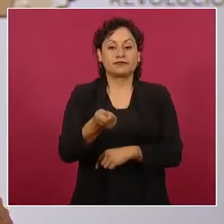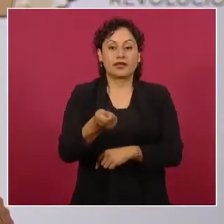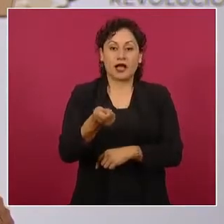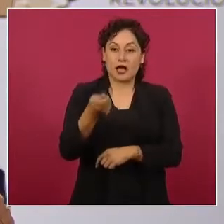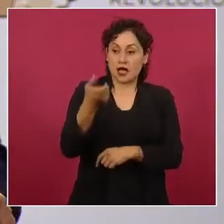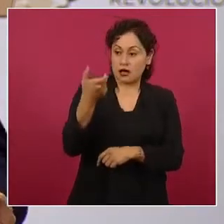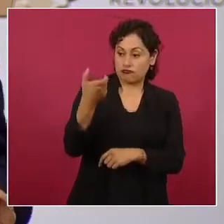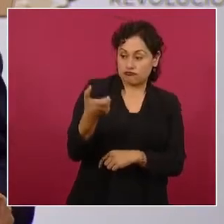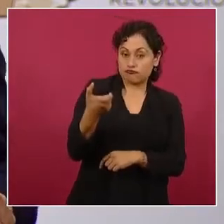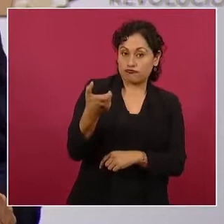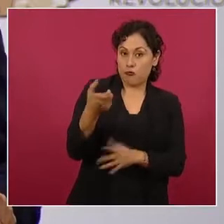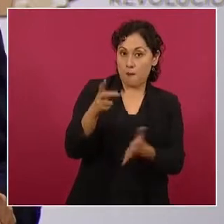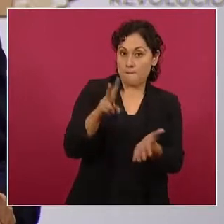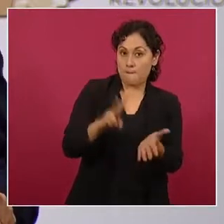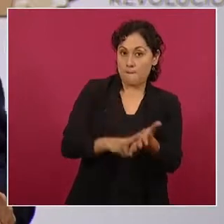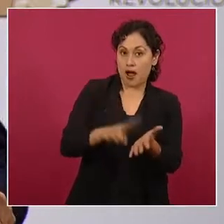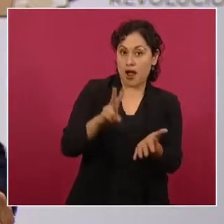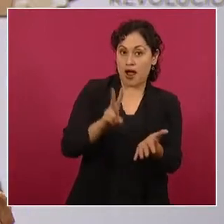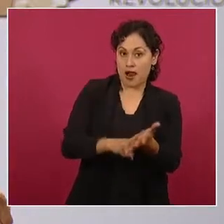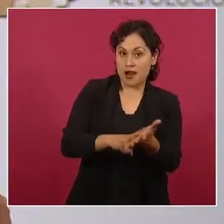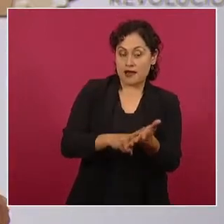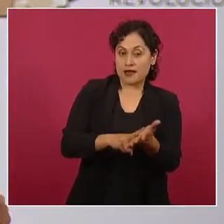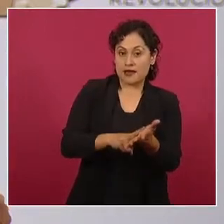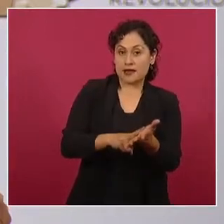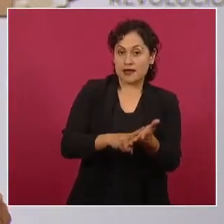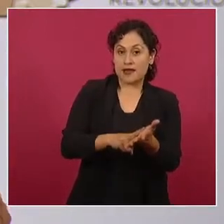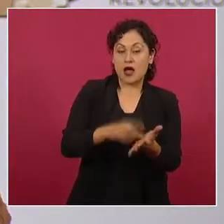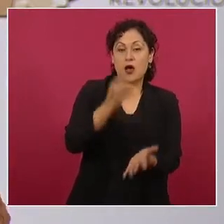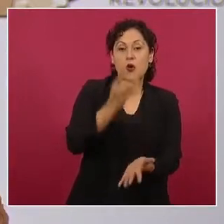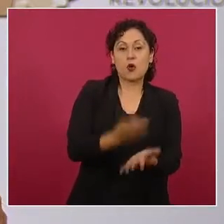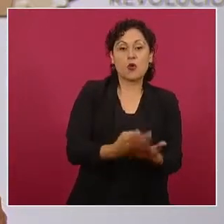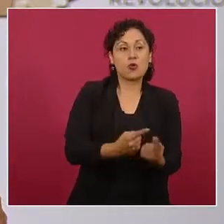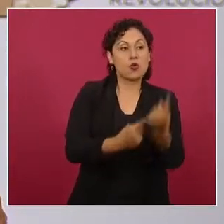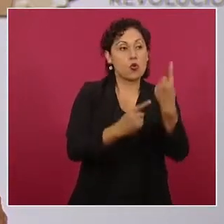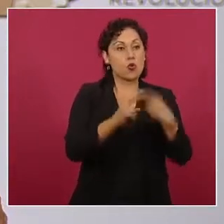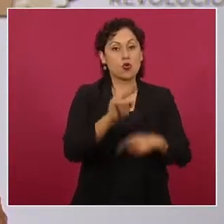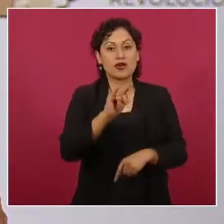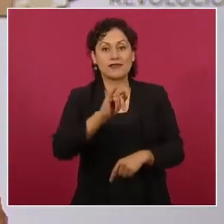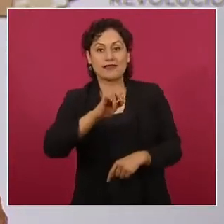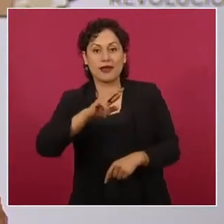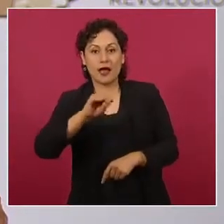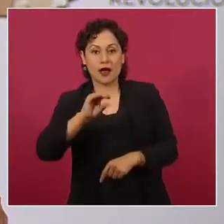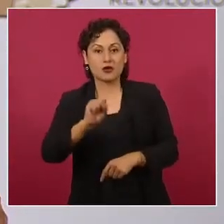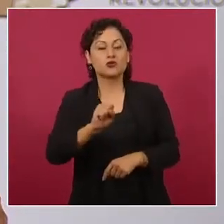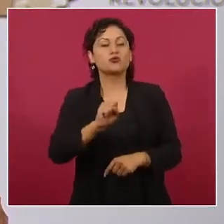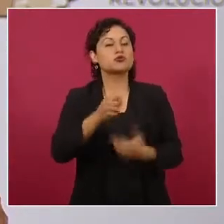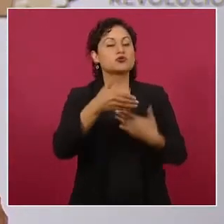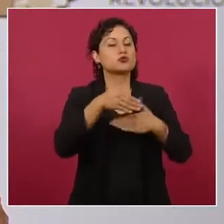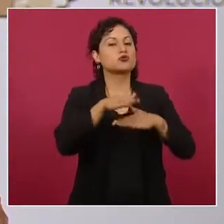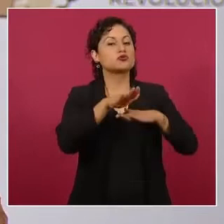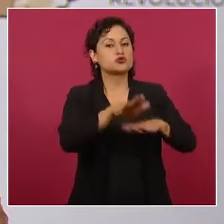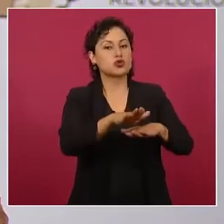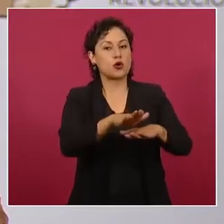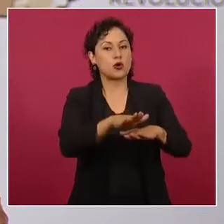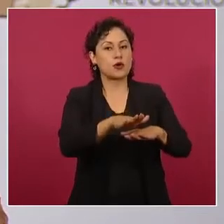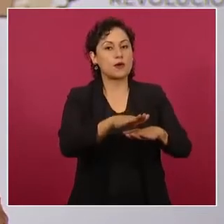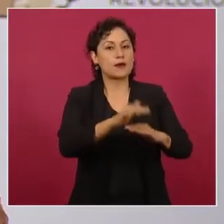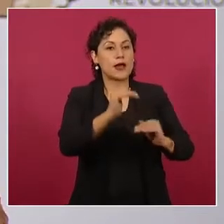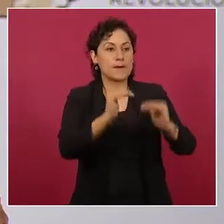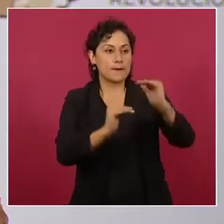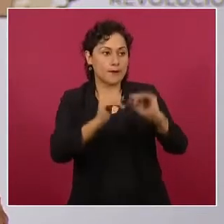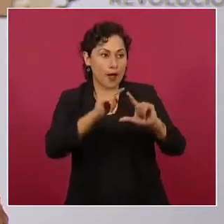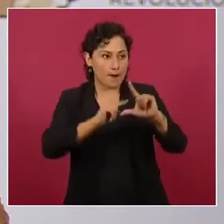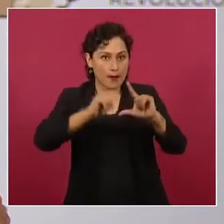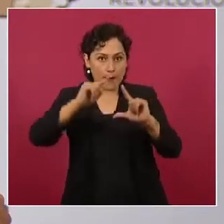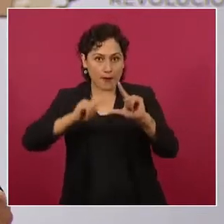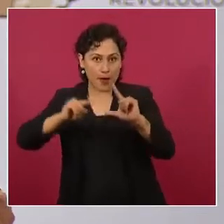no serán bajo el modelo de costos unitarios basados exclusivamente en el costo variable